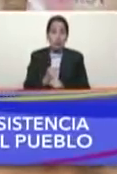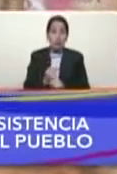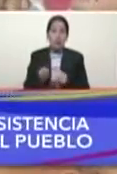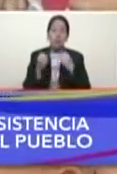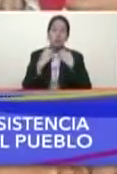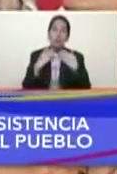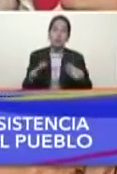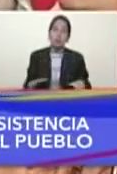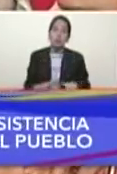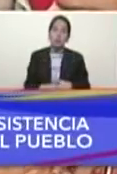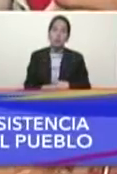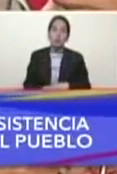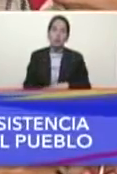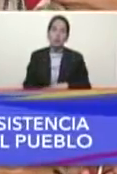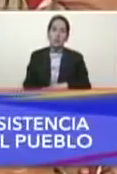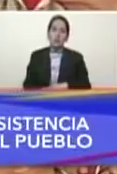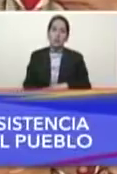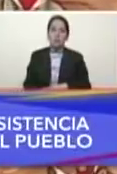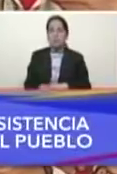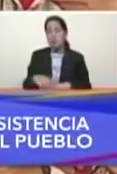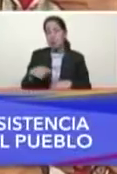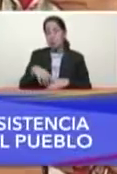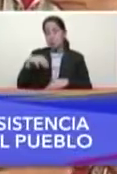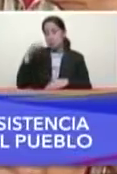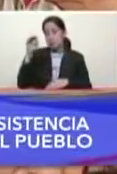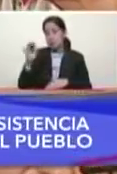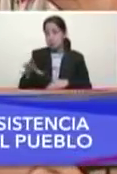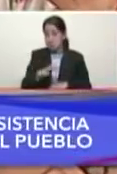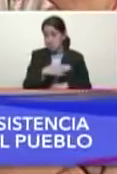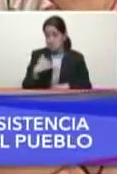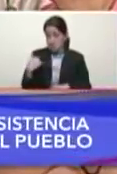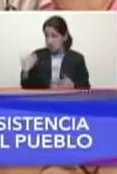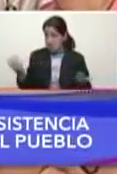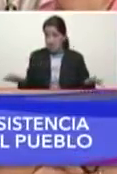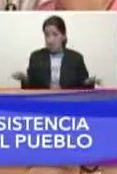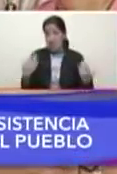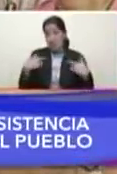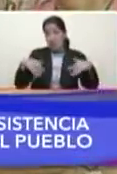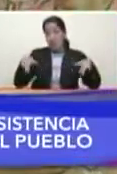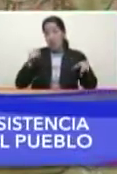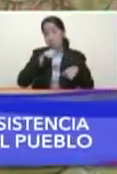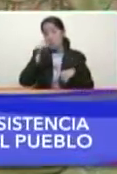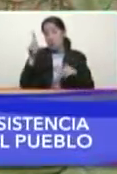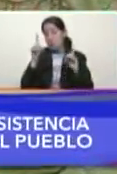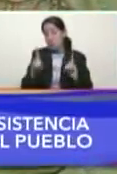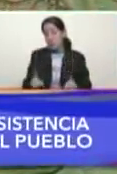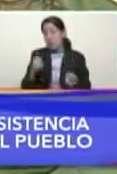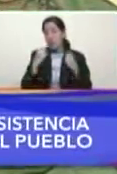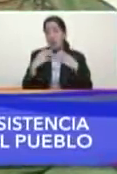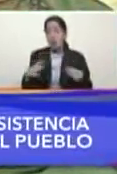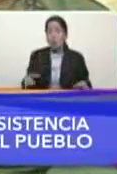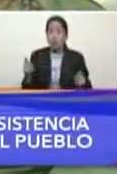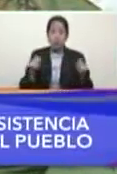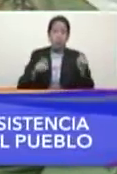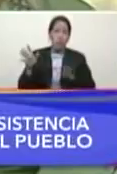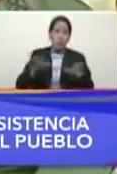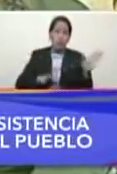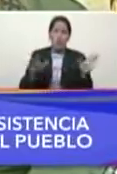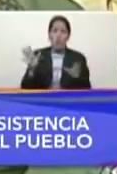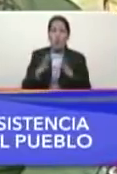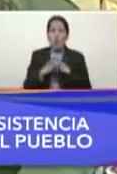pues. Allá ellos, el que no quiera venir porque se lo pierde. En el turismo, en todos los